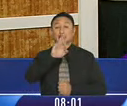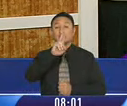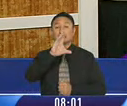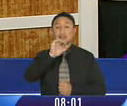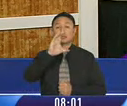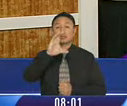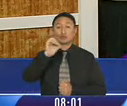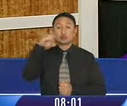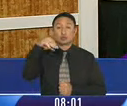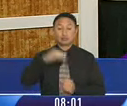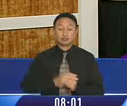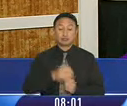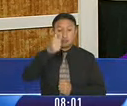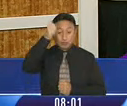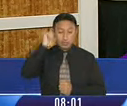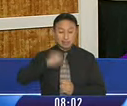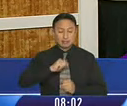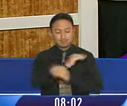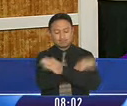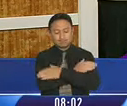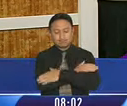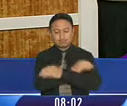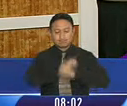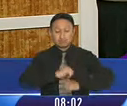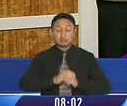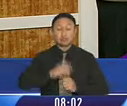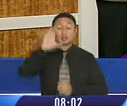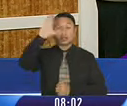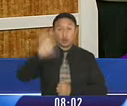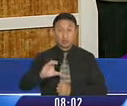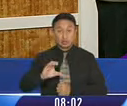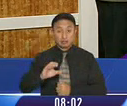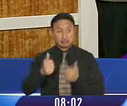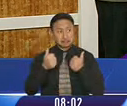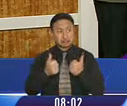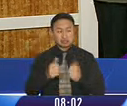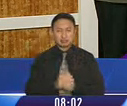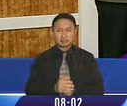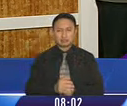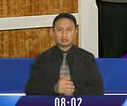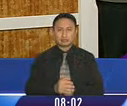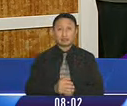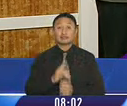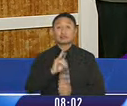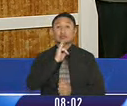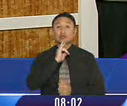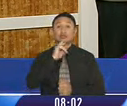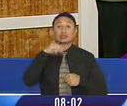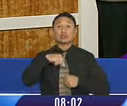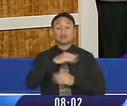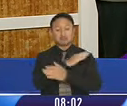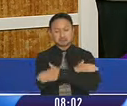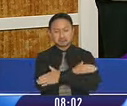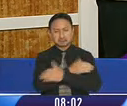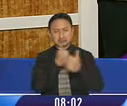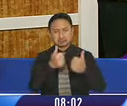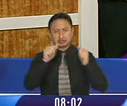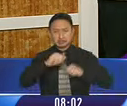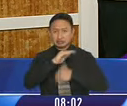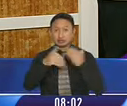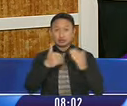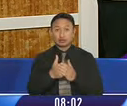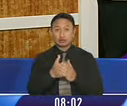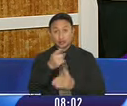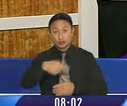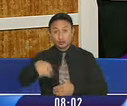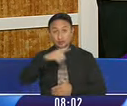www.tvc.com.es. Ayer nos mandaron saludos desde la costa ecuatoriana. ¡Qué bonito! ¿De dónde? De Estados Unidos también. ¡Qué bonito! De todos lados. ¿Dónde? Así que